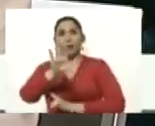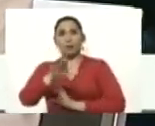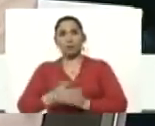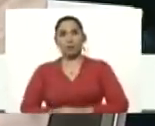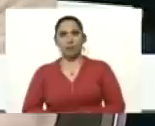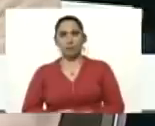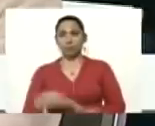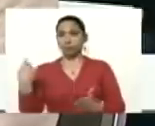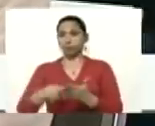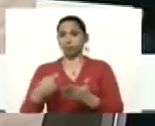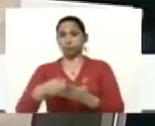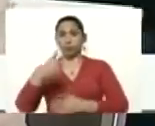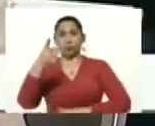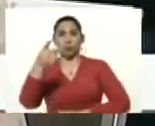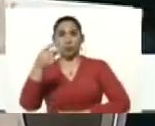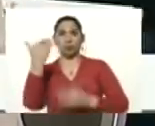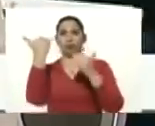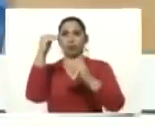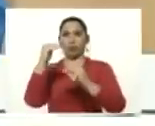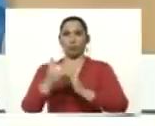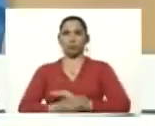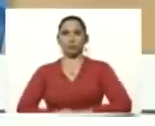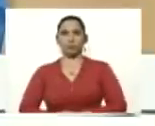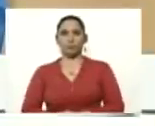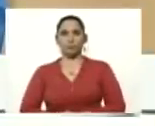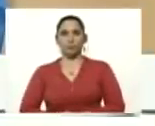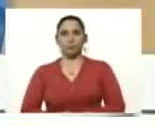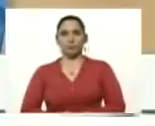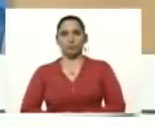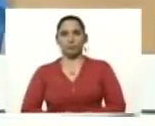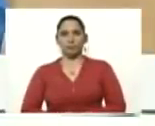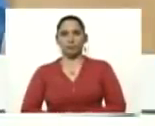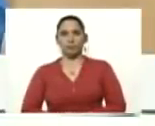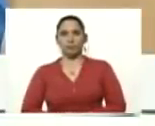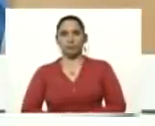El subsidio. Segundo línea de acción.